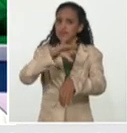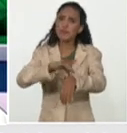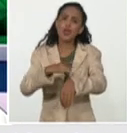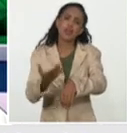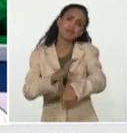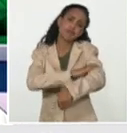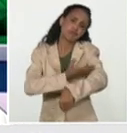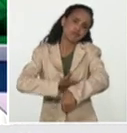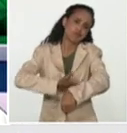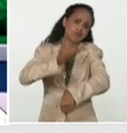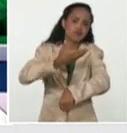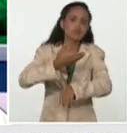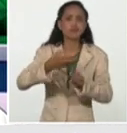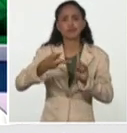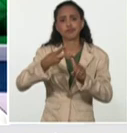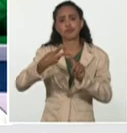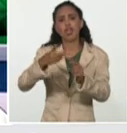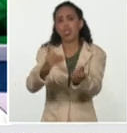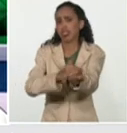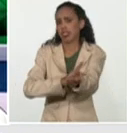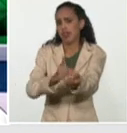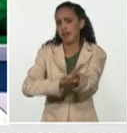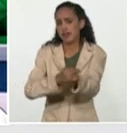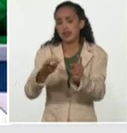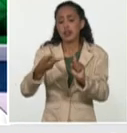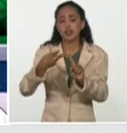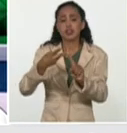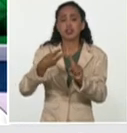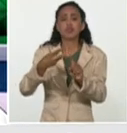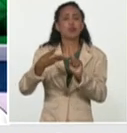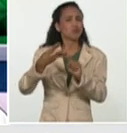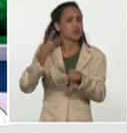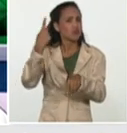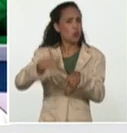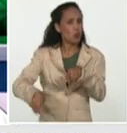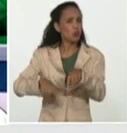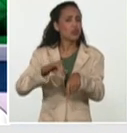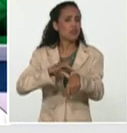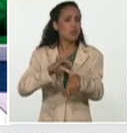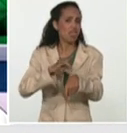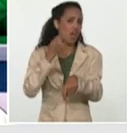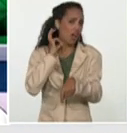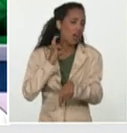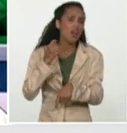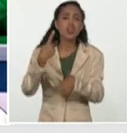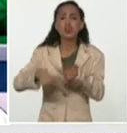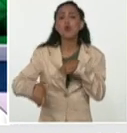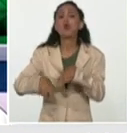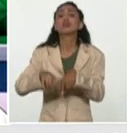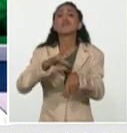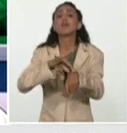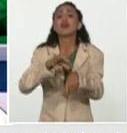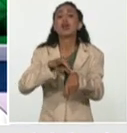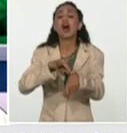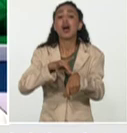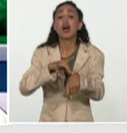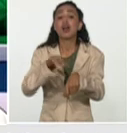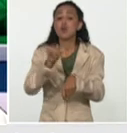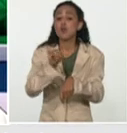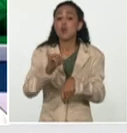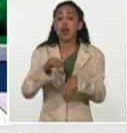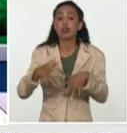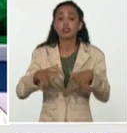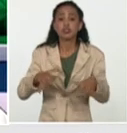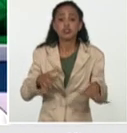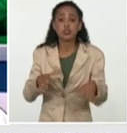arterial, diabetes mellitus, hipotiroidismo y una enfermedad de Parkinson, que como síntoma inicial, como hemos